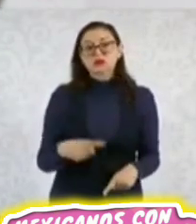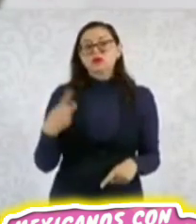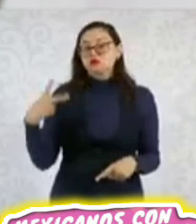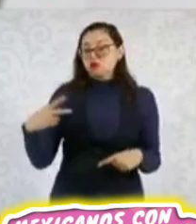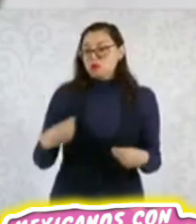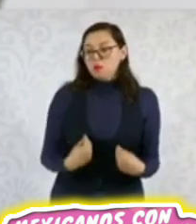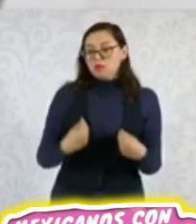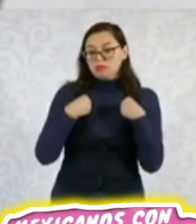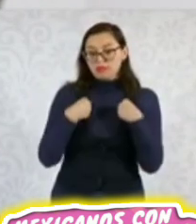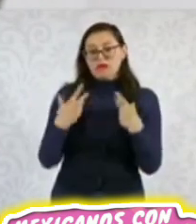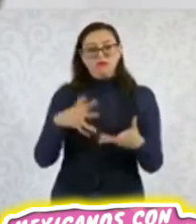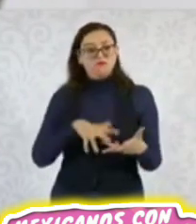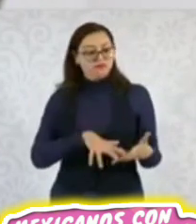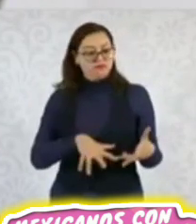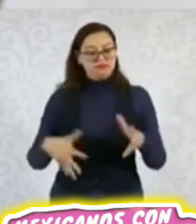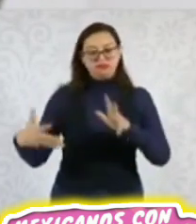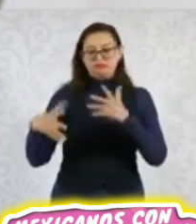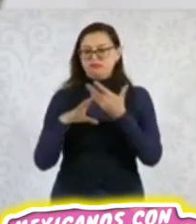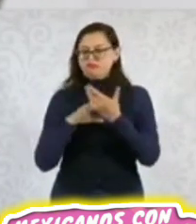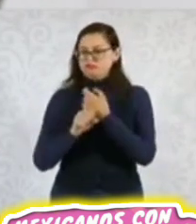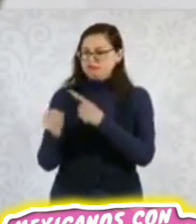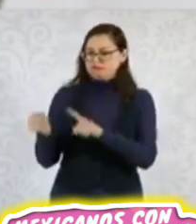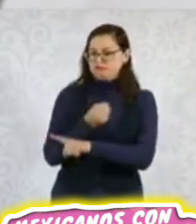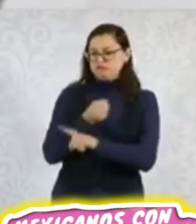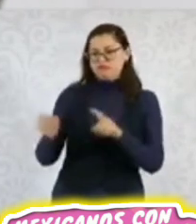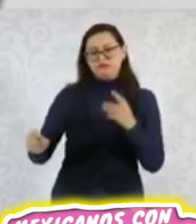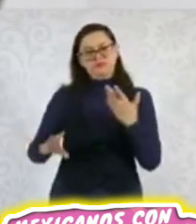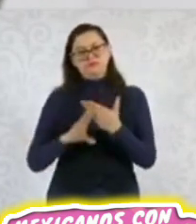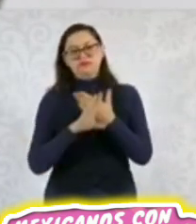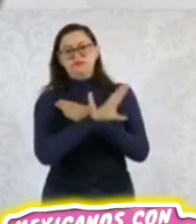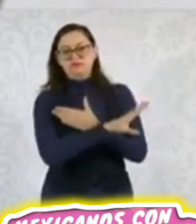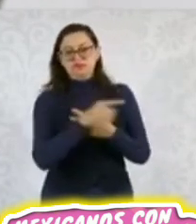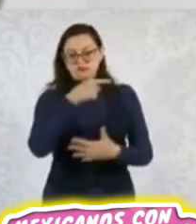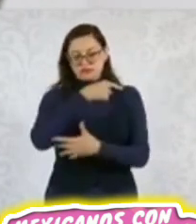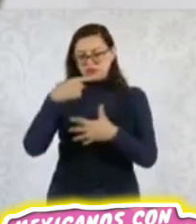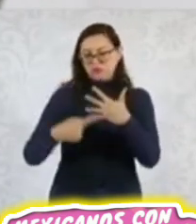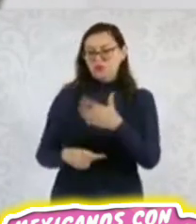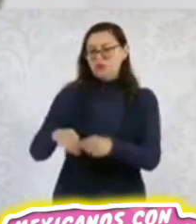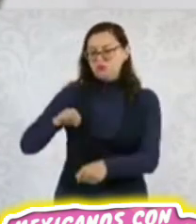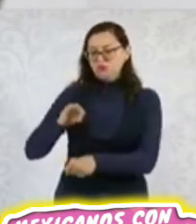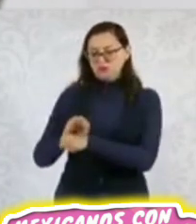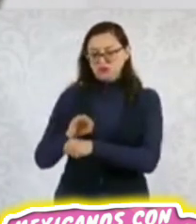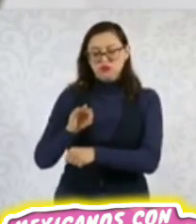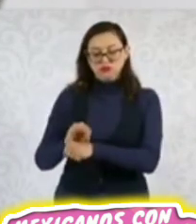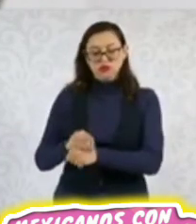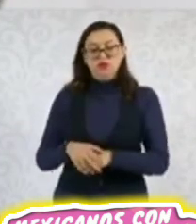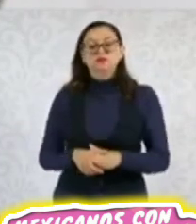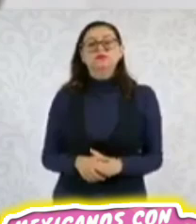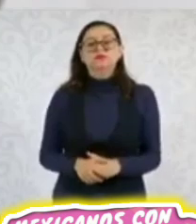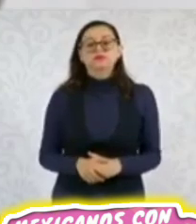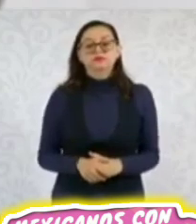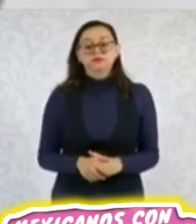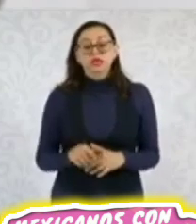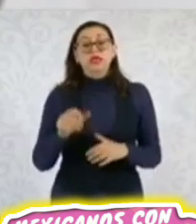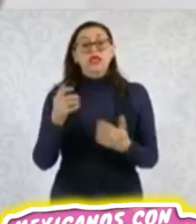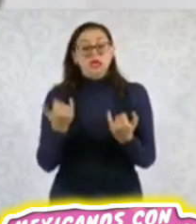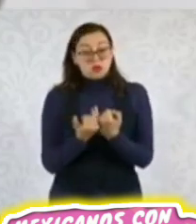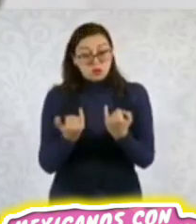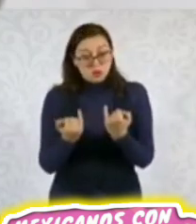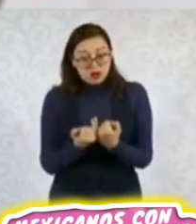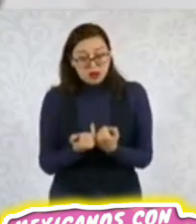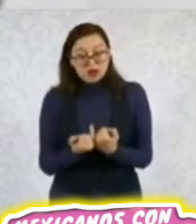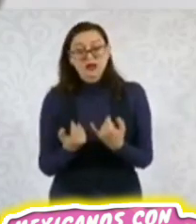de violencia y donde se establecen estas medidas de protección que he mencionado hace un momento, así como las